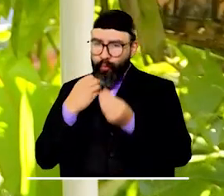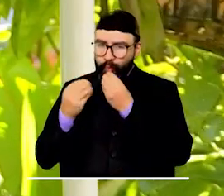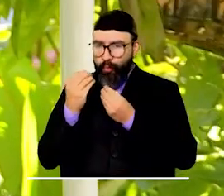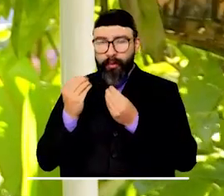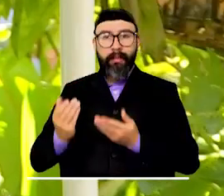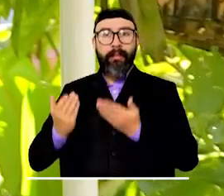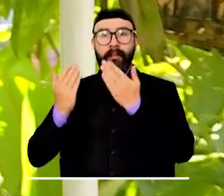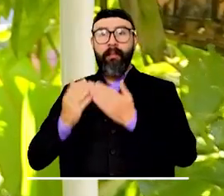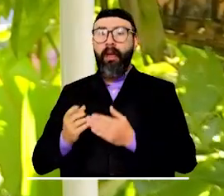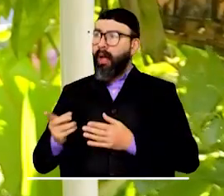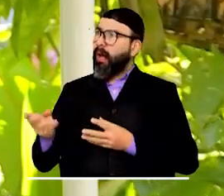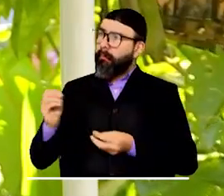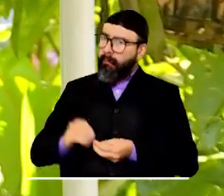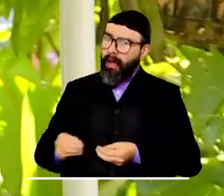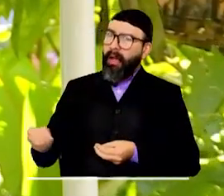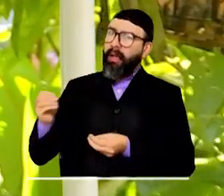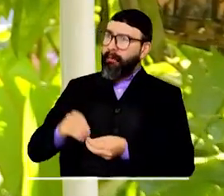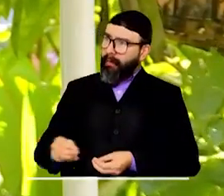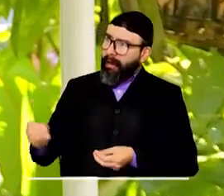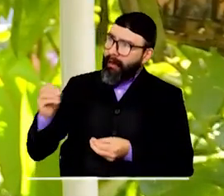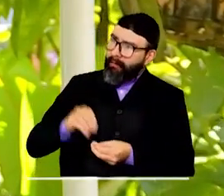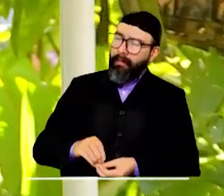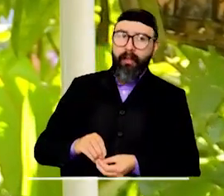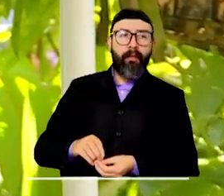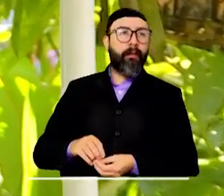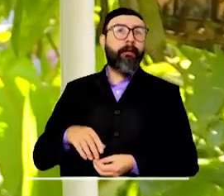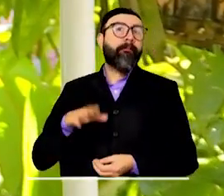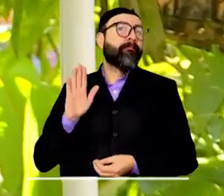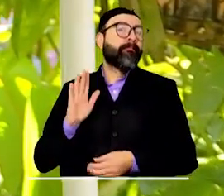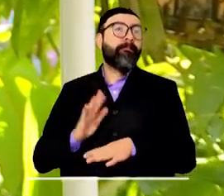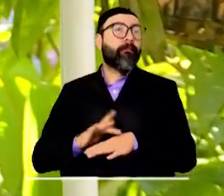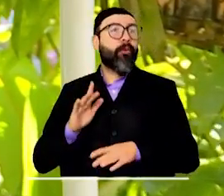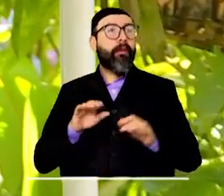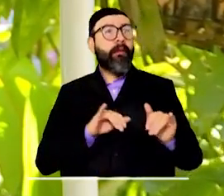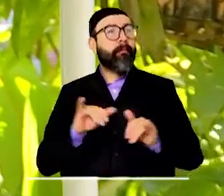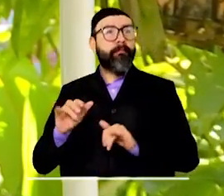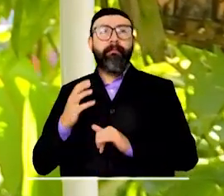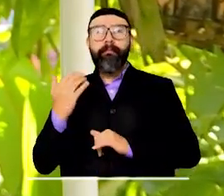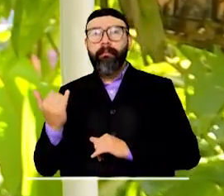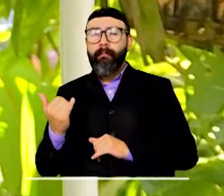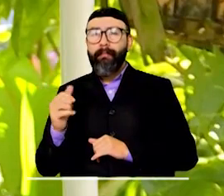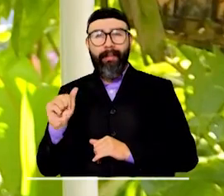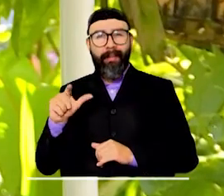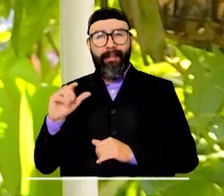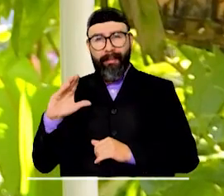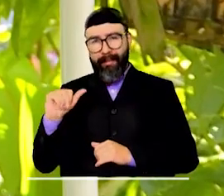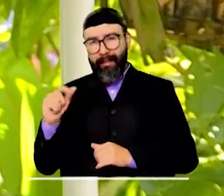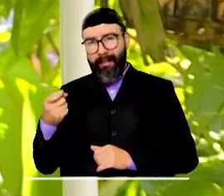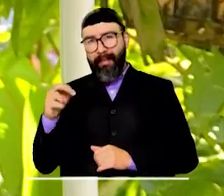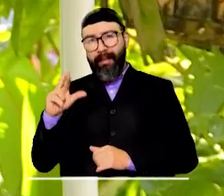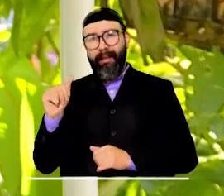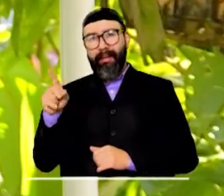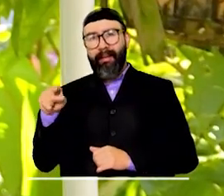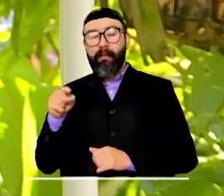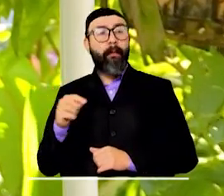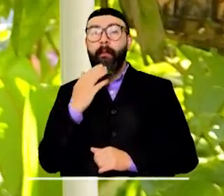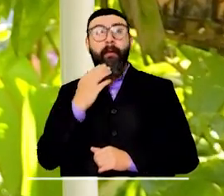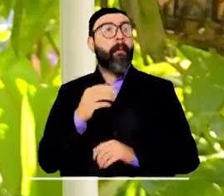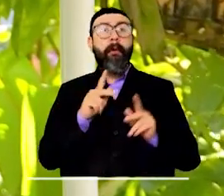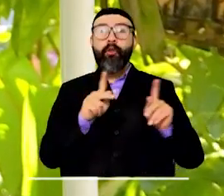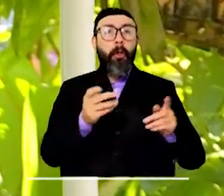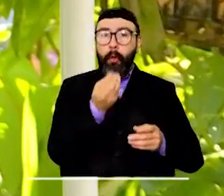otro frasco? ¿Y otro remedio? No, pues realmente toca así como lo que nos pasó con el alcagras. Nadie